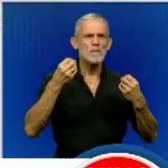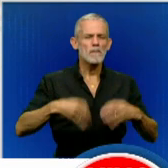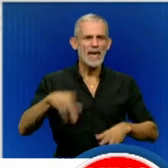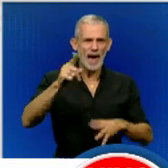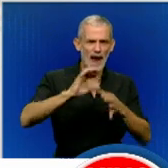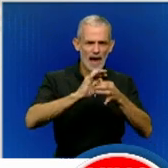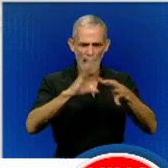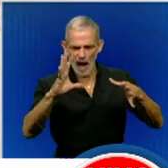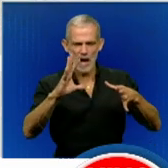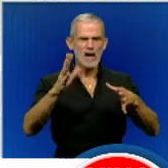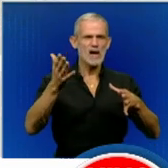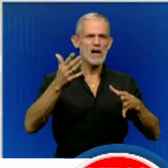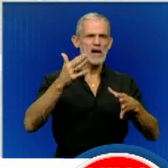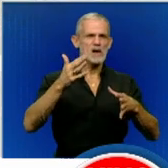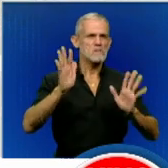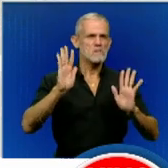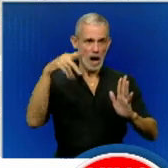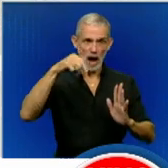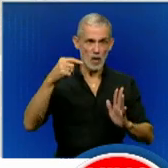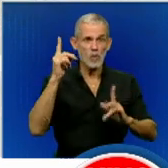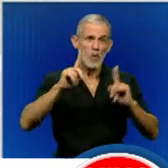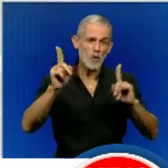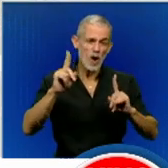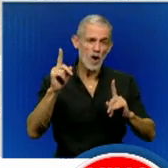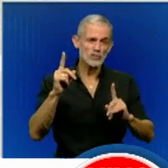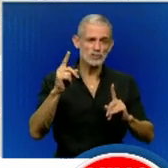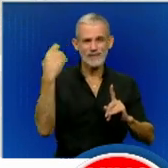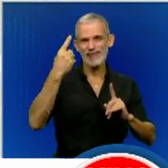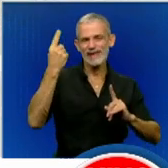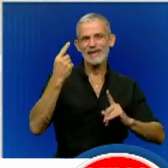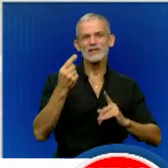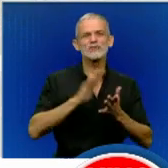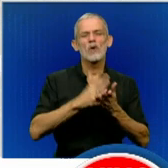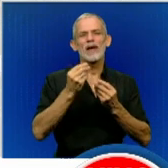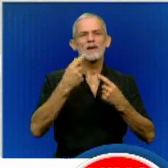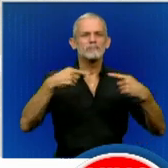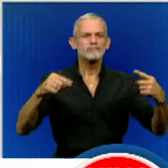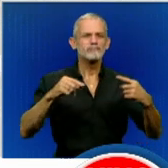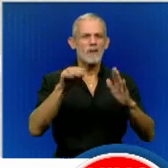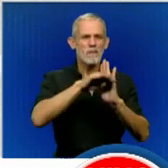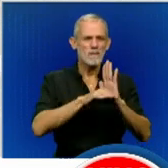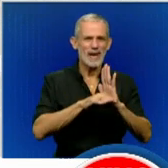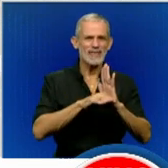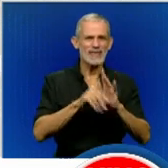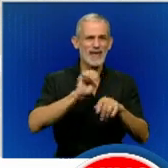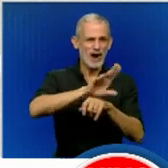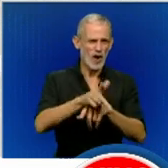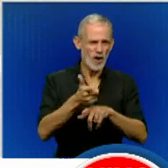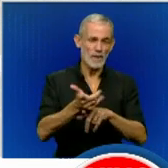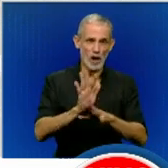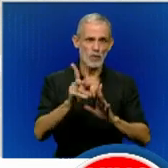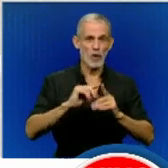algunos dirigentes se exaltan tanto con respecto a la discusión de las medidas sanitarias de la pandemia